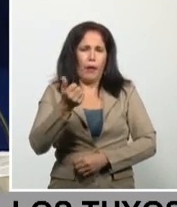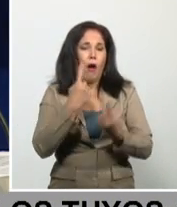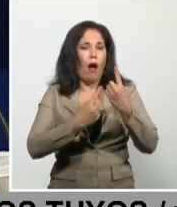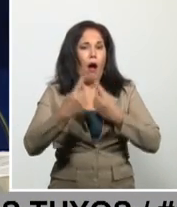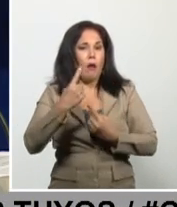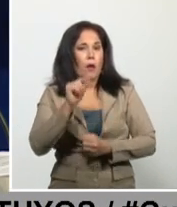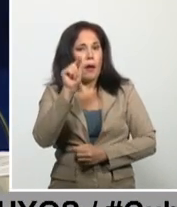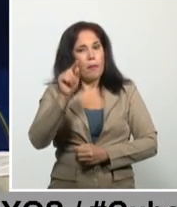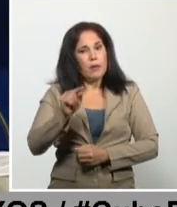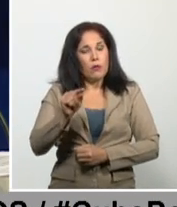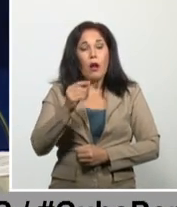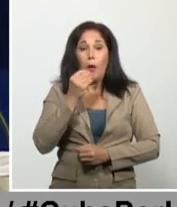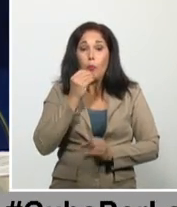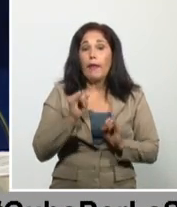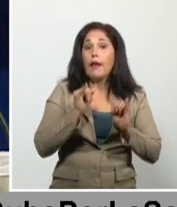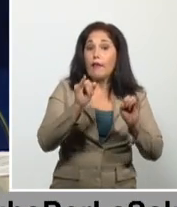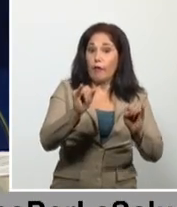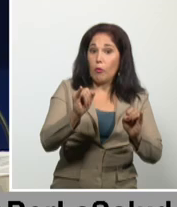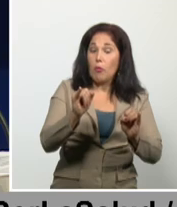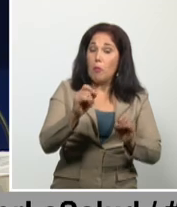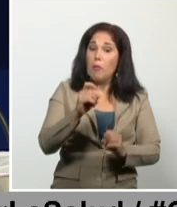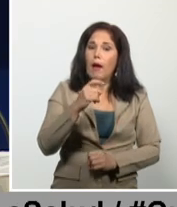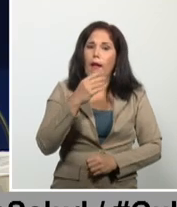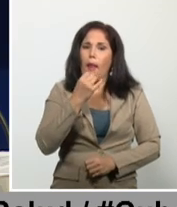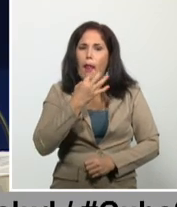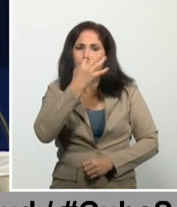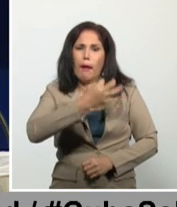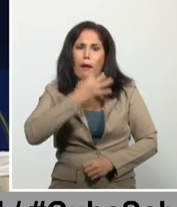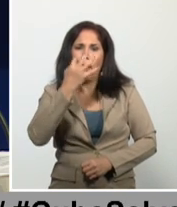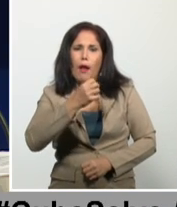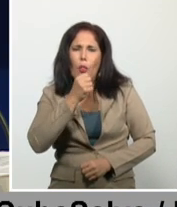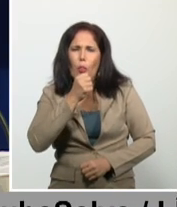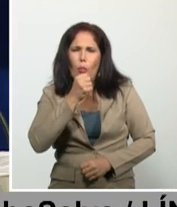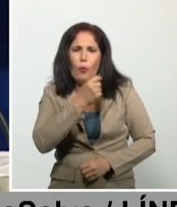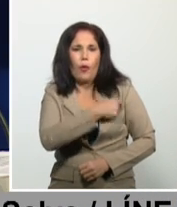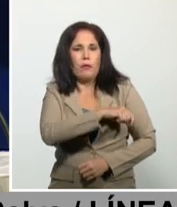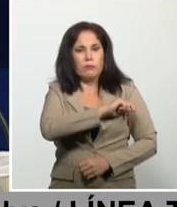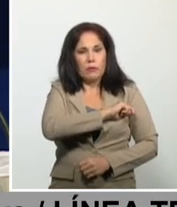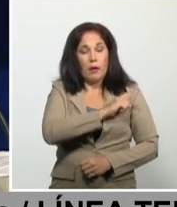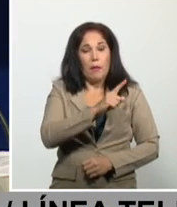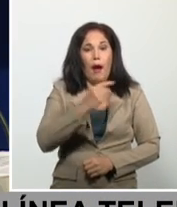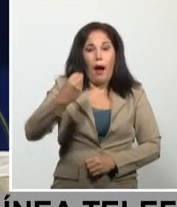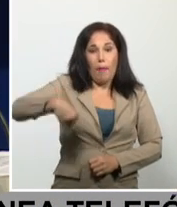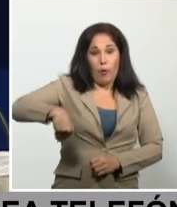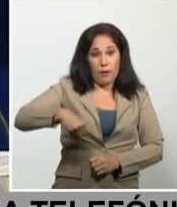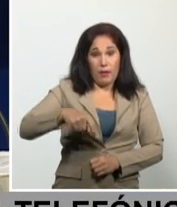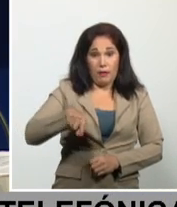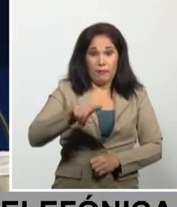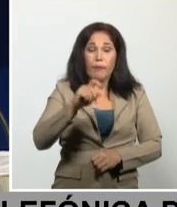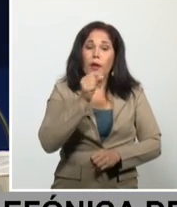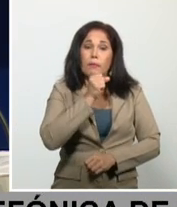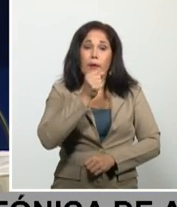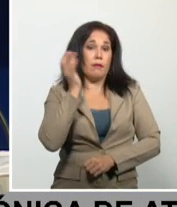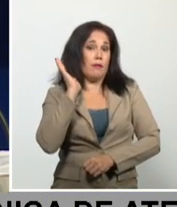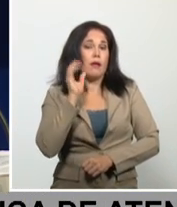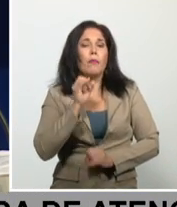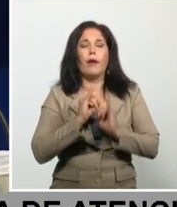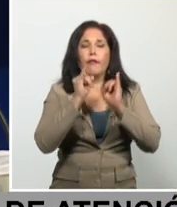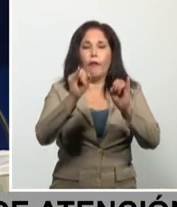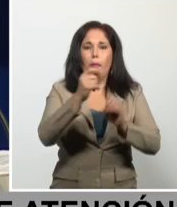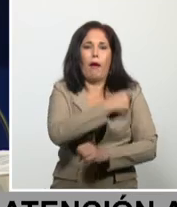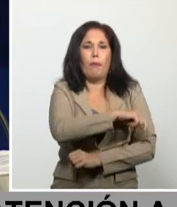casos me pondrán a mí un poco de más inquietud de la población, para aprovechar estos espacios oficiales en los